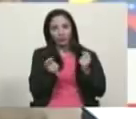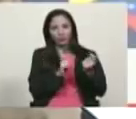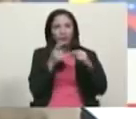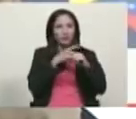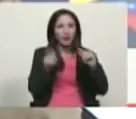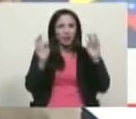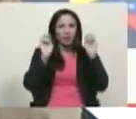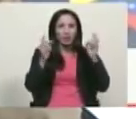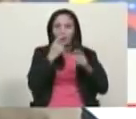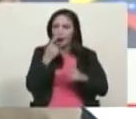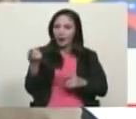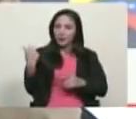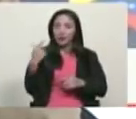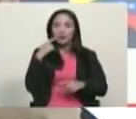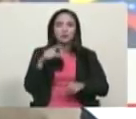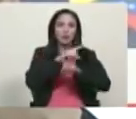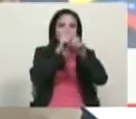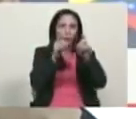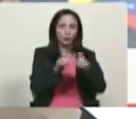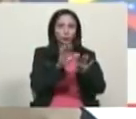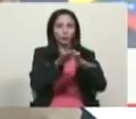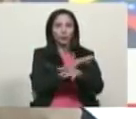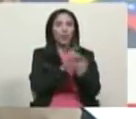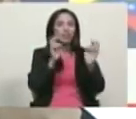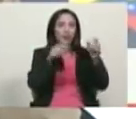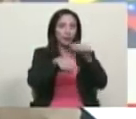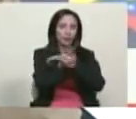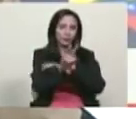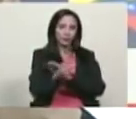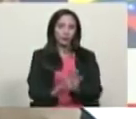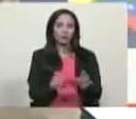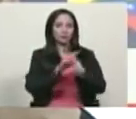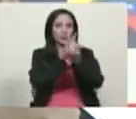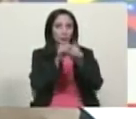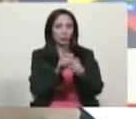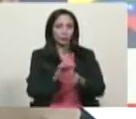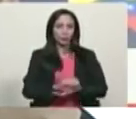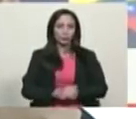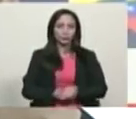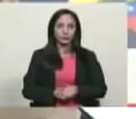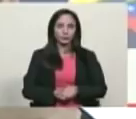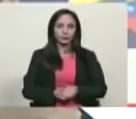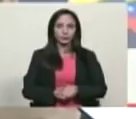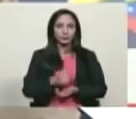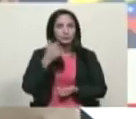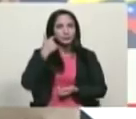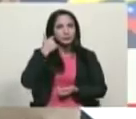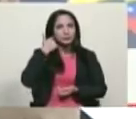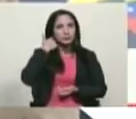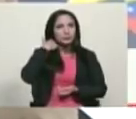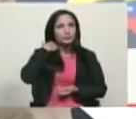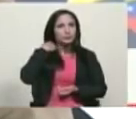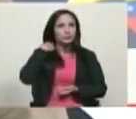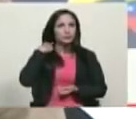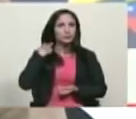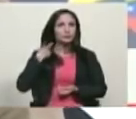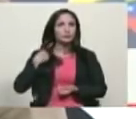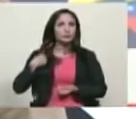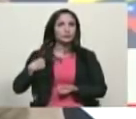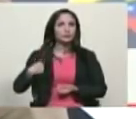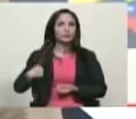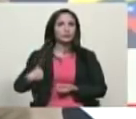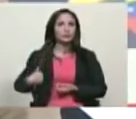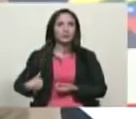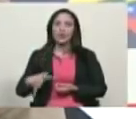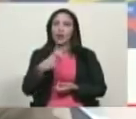fue preguntado sobre Venezuela. y como que estuviera hablando de unas vacaciones